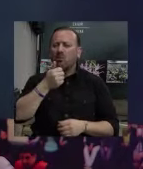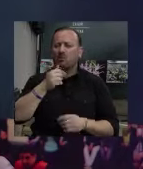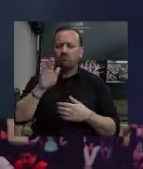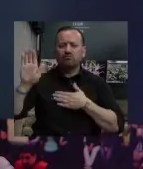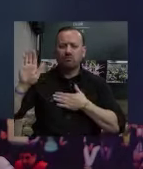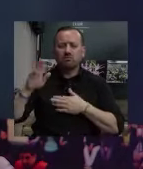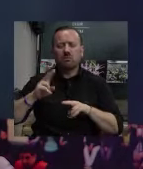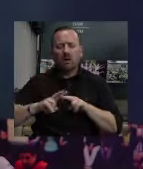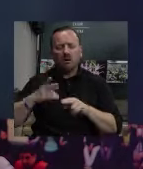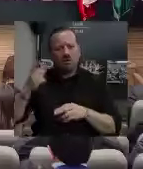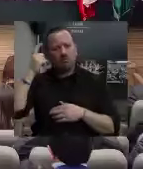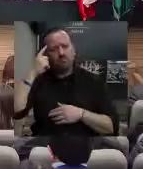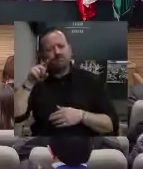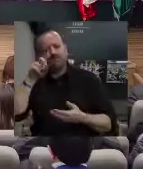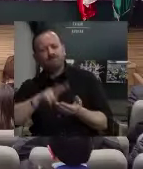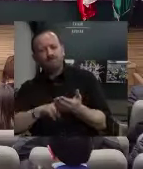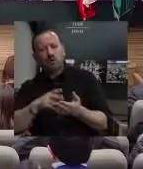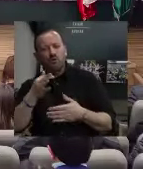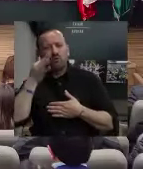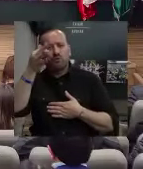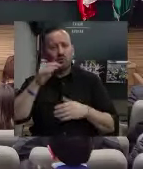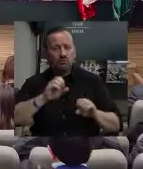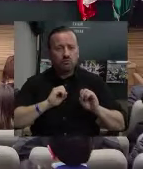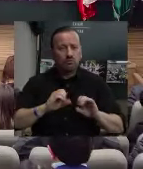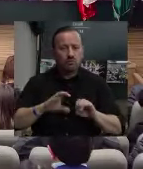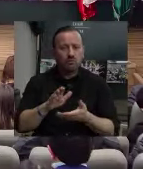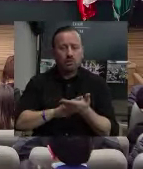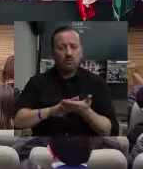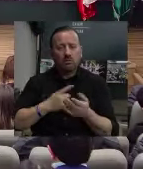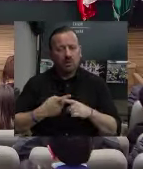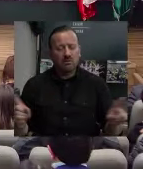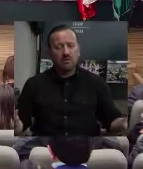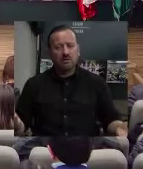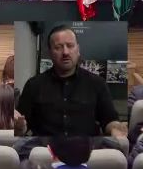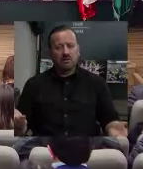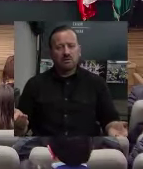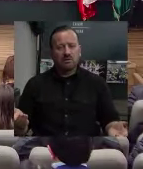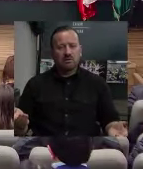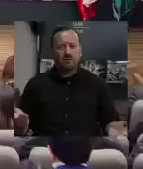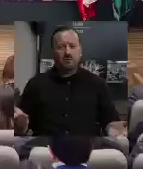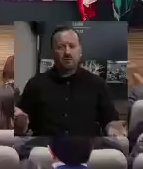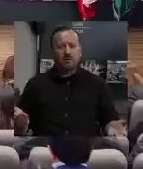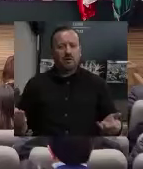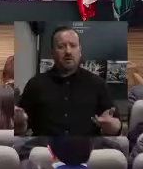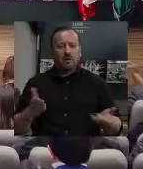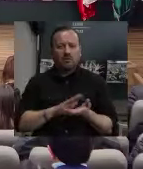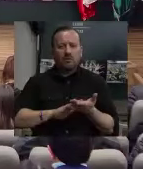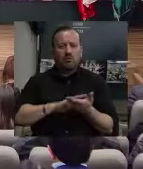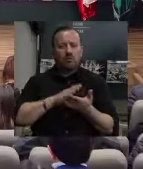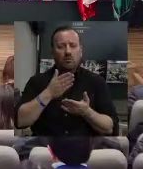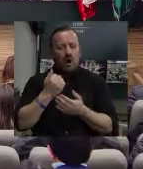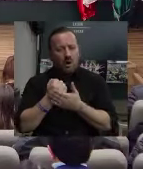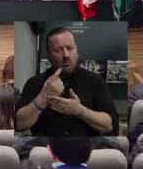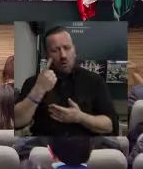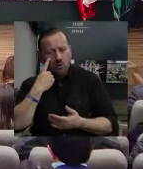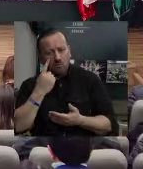y cree en ella que el futuro a través de la educación será distinto que a través del conocimiento